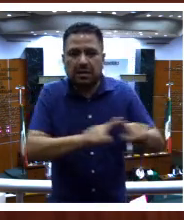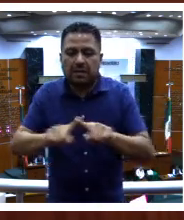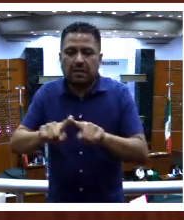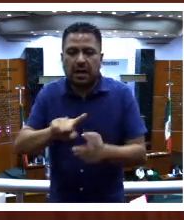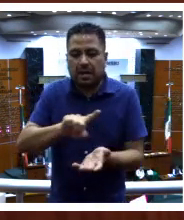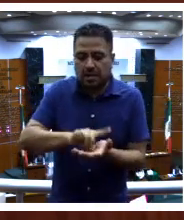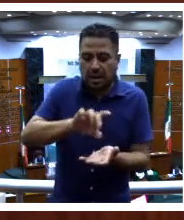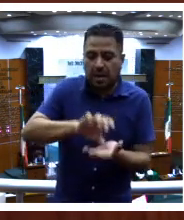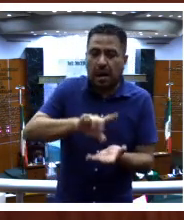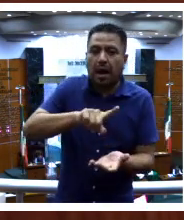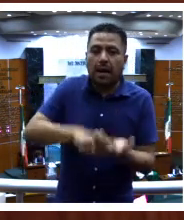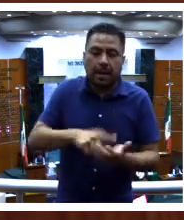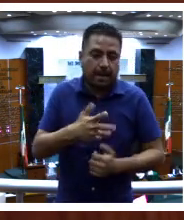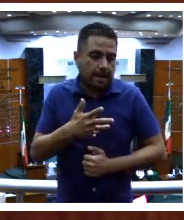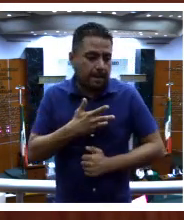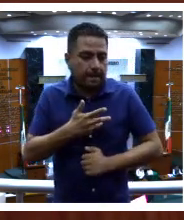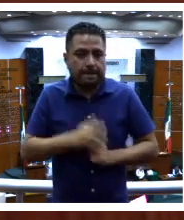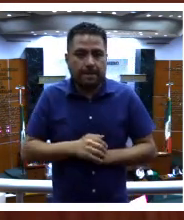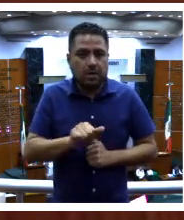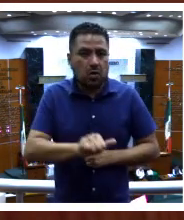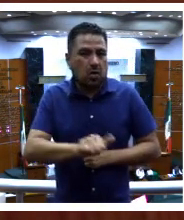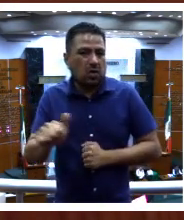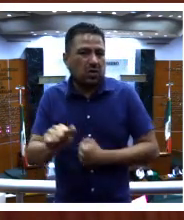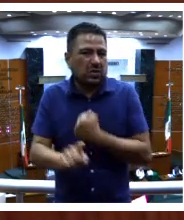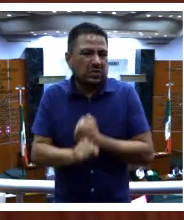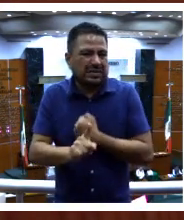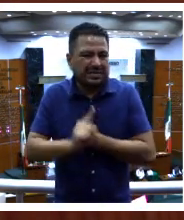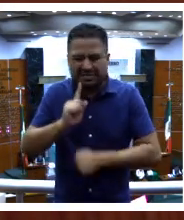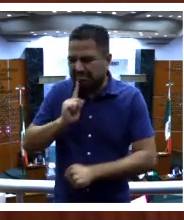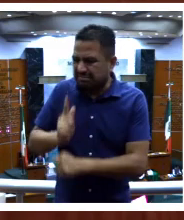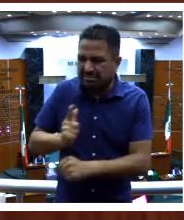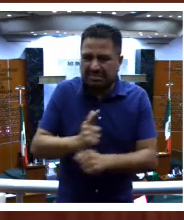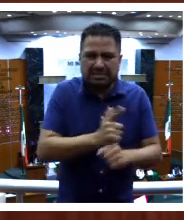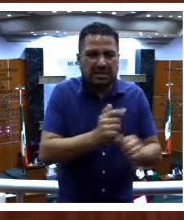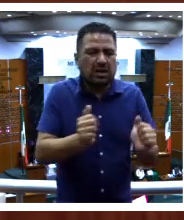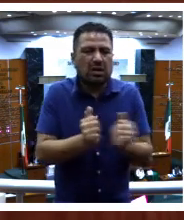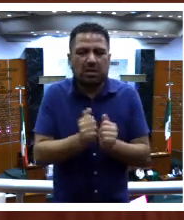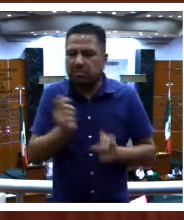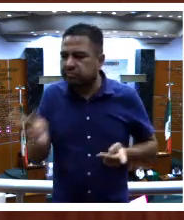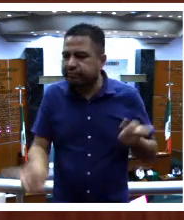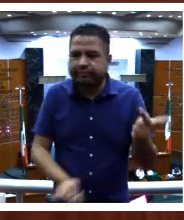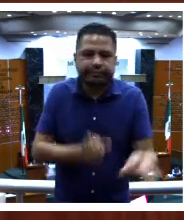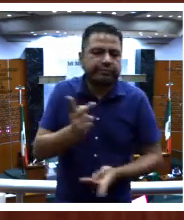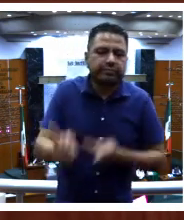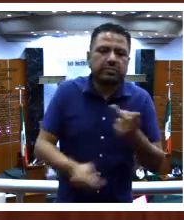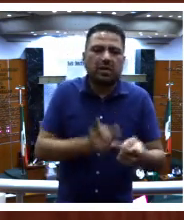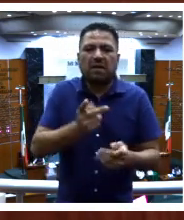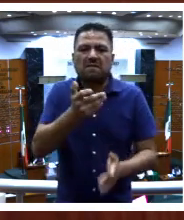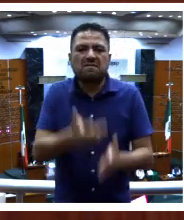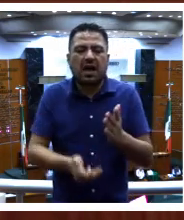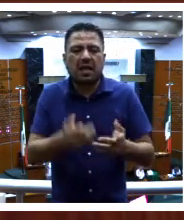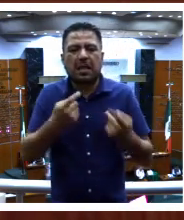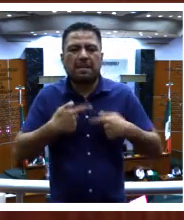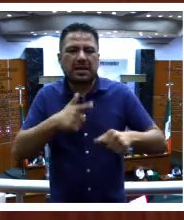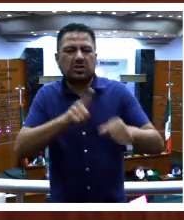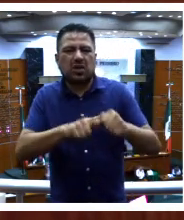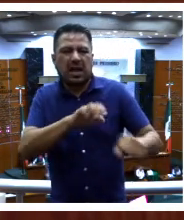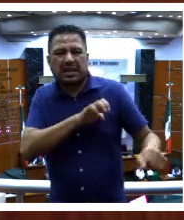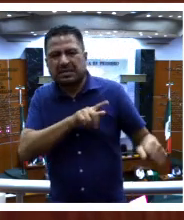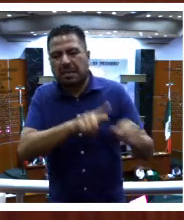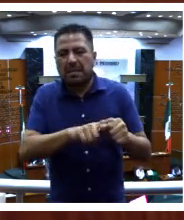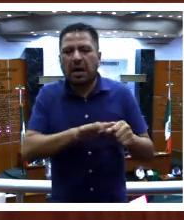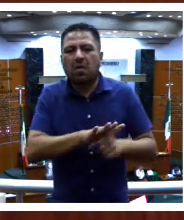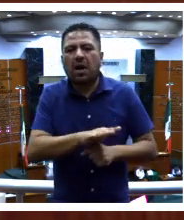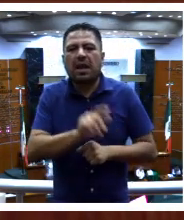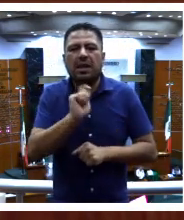tipos de discapacidad? Otro problema que hemos encontrado a través de la consulta es la falta de personal